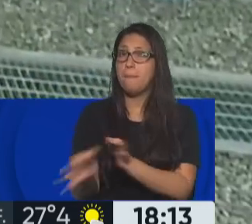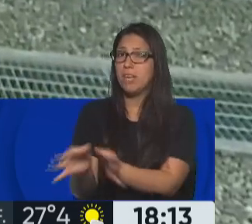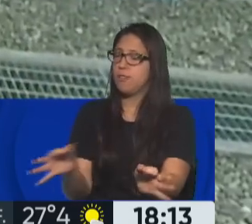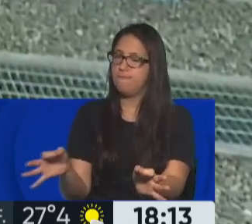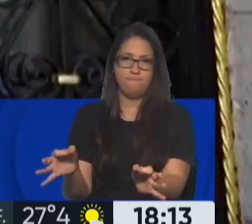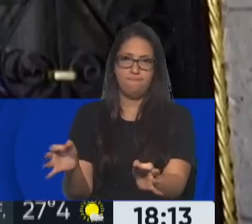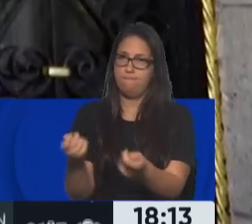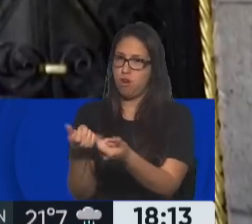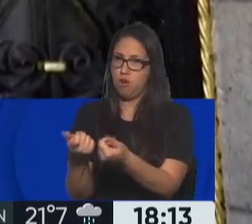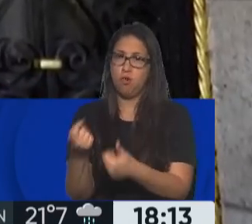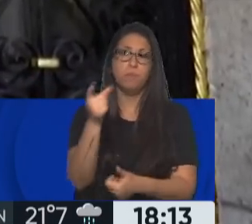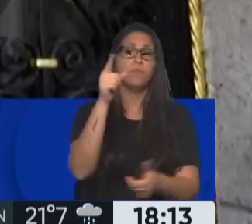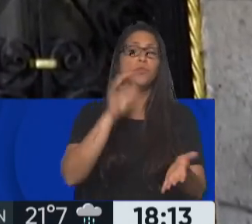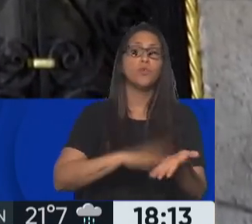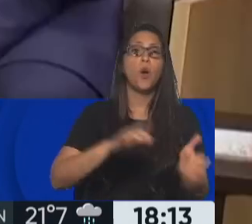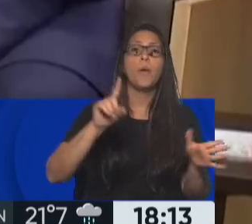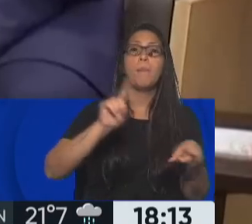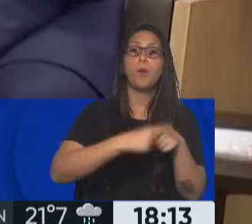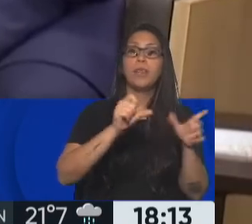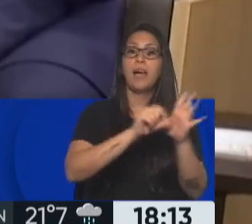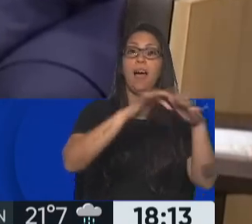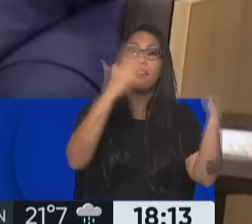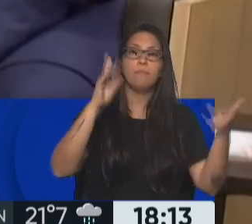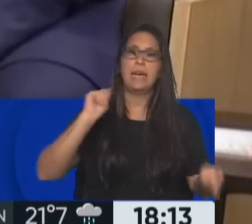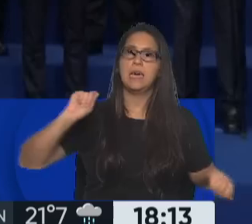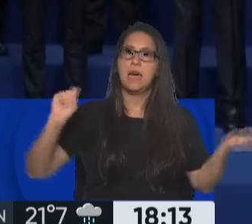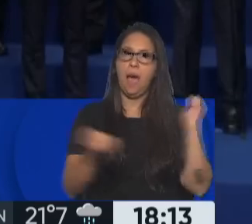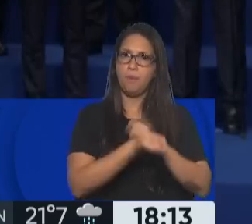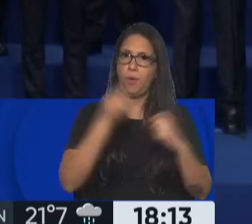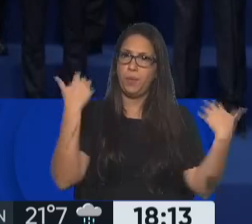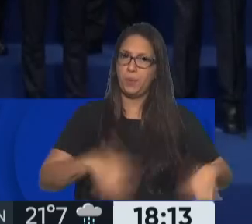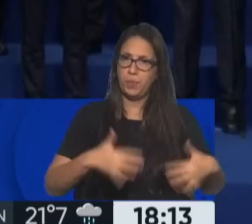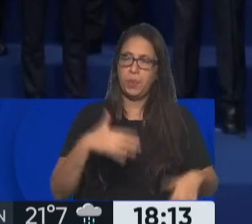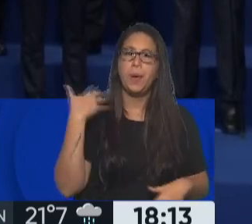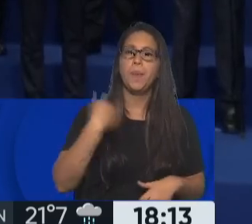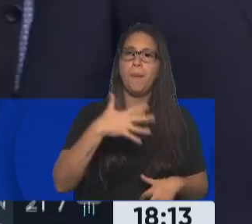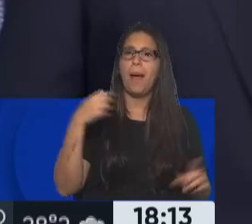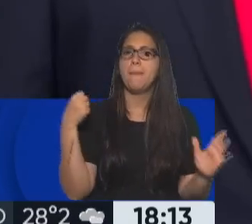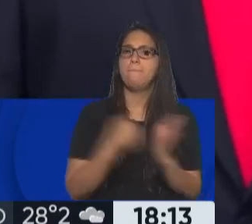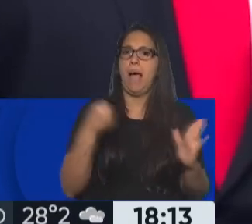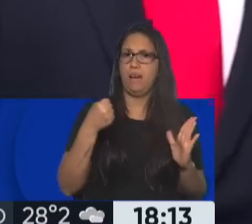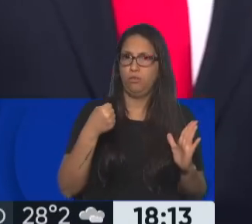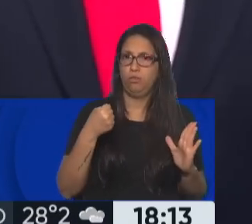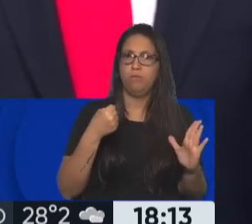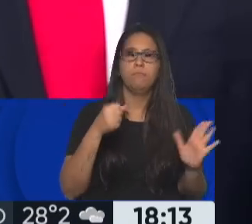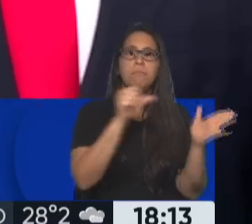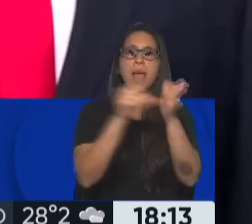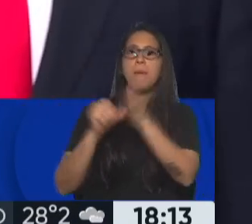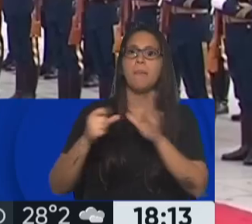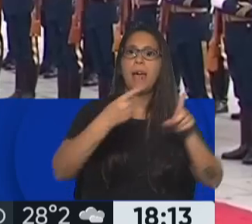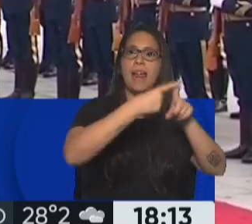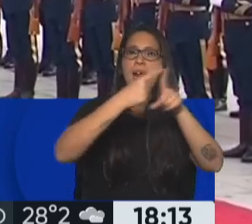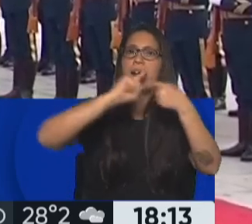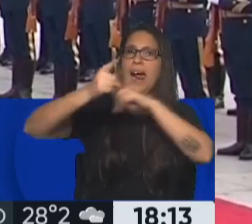política exterior, augura cambios drásticos que con toda probabilidad tendrán un impacto duradero en las relaciones internacionales y